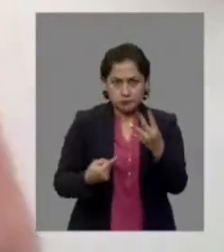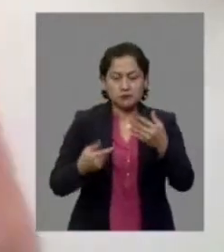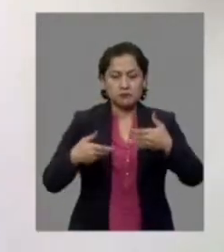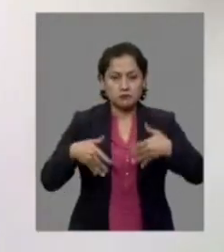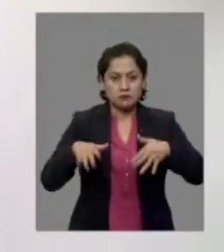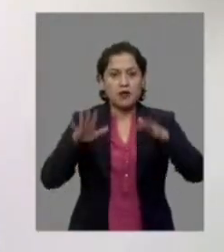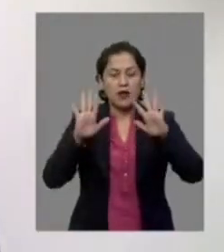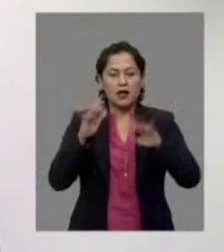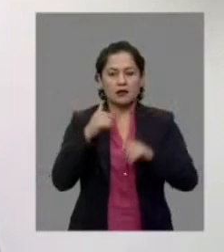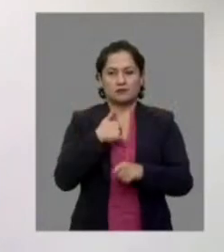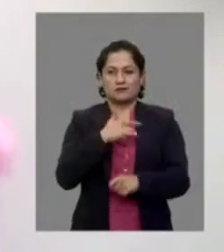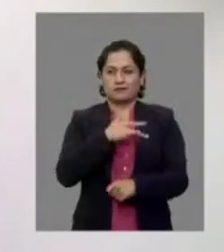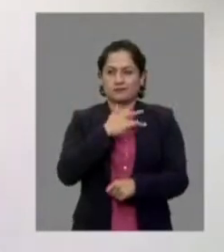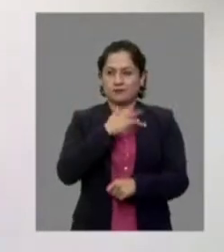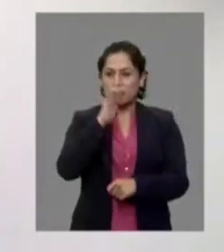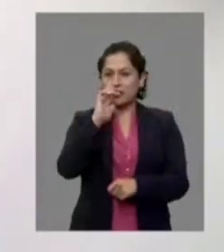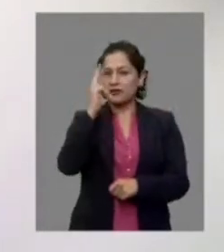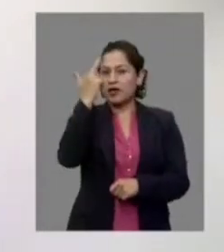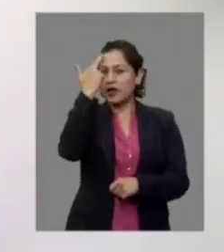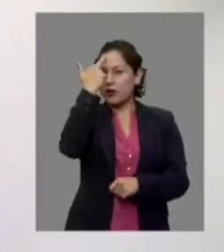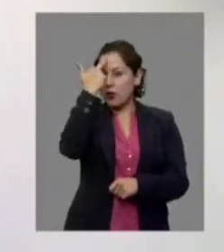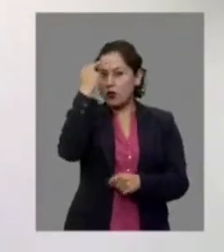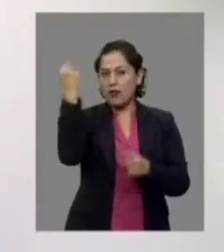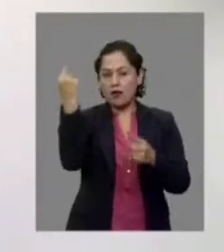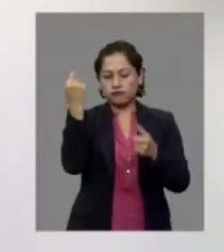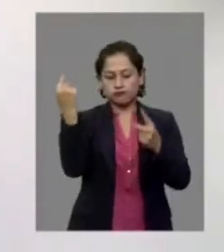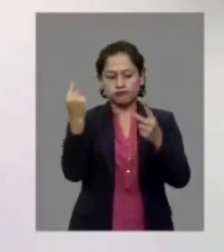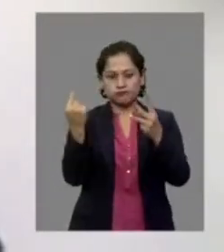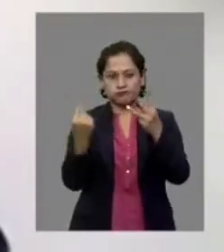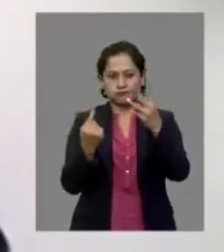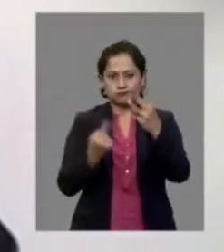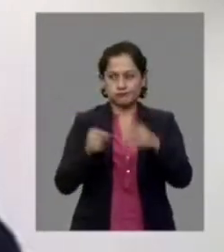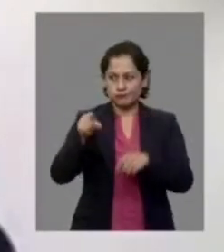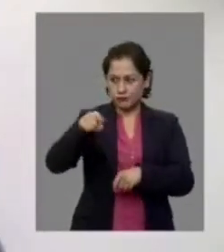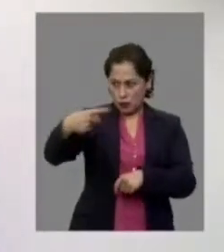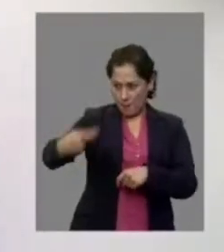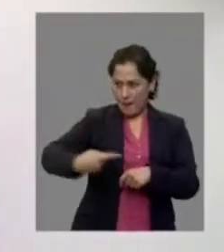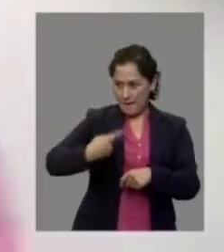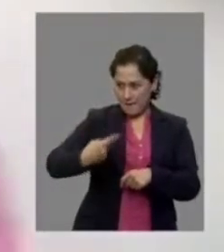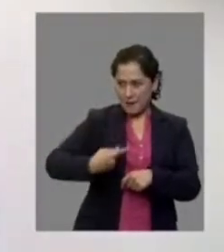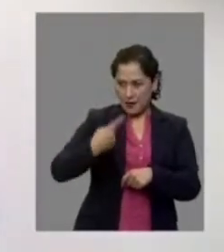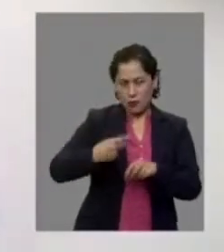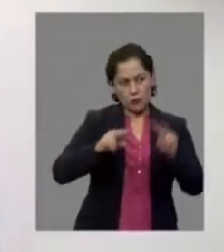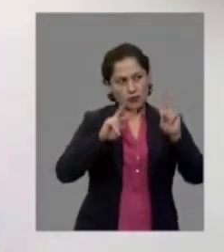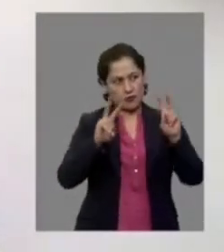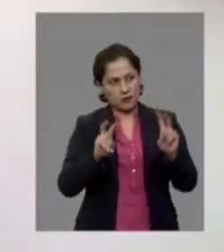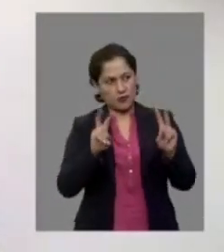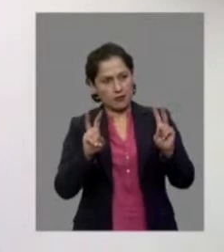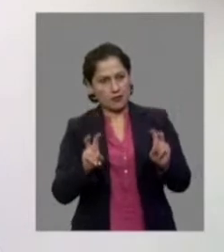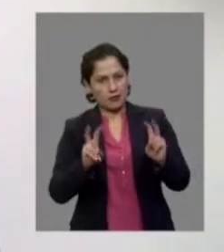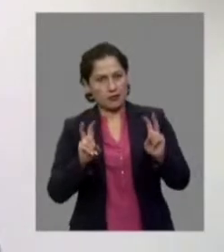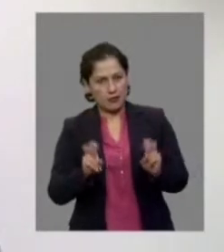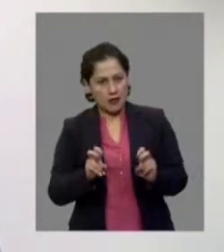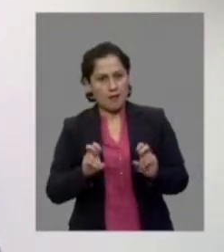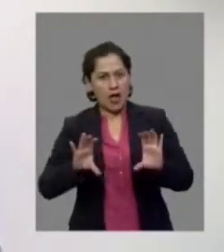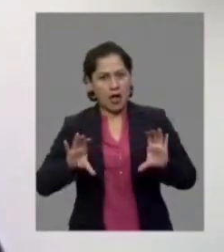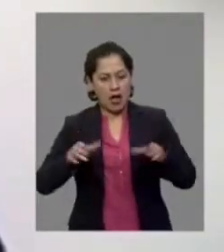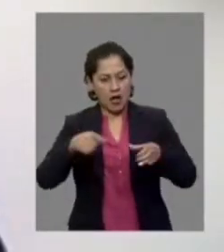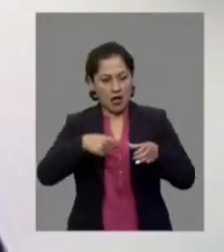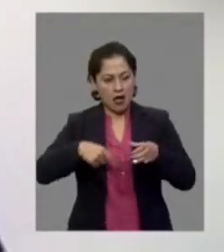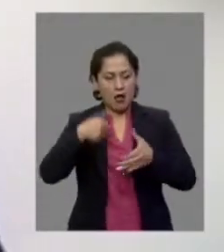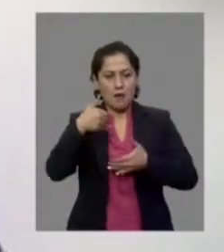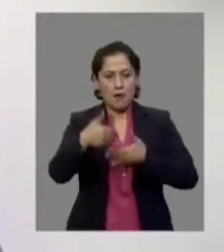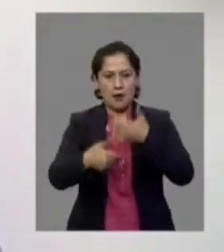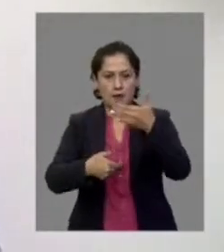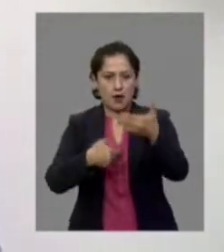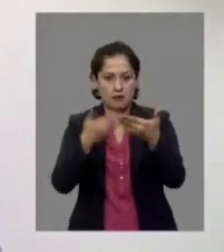tratando de recordar varias de estas áreas que tú me preguntas que han empezado a tener un desarrollo, porque cada vez